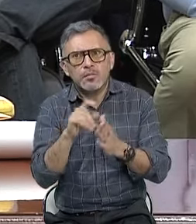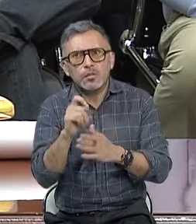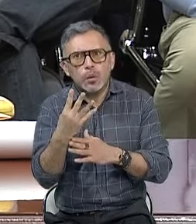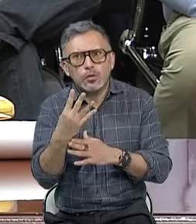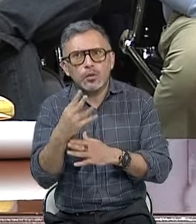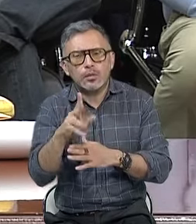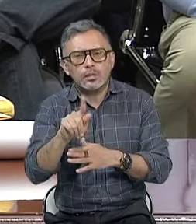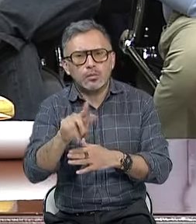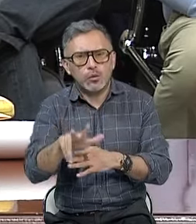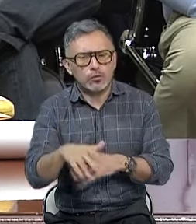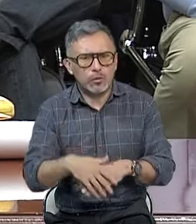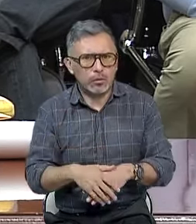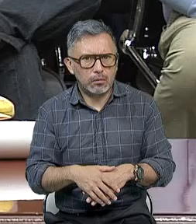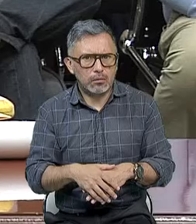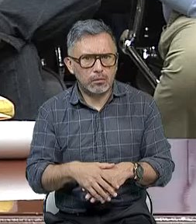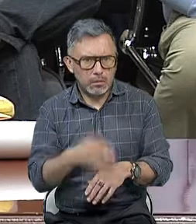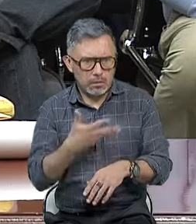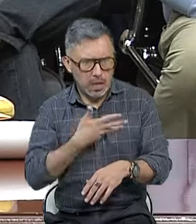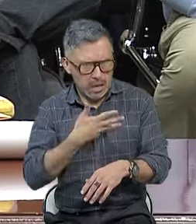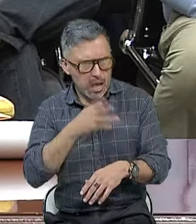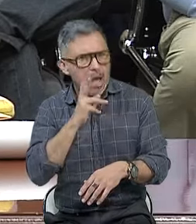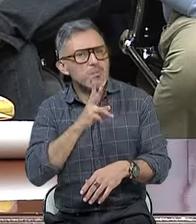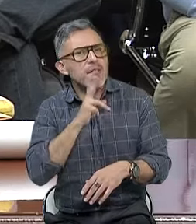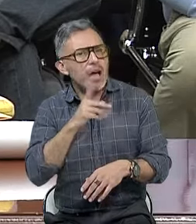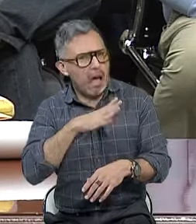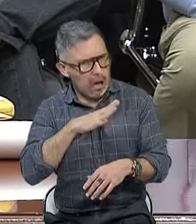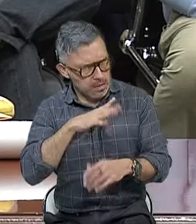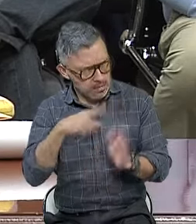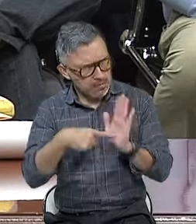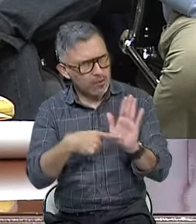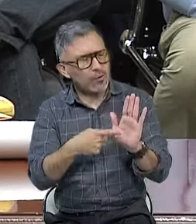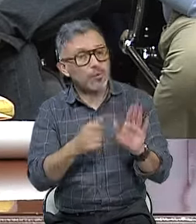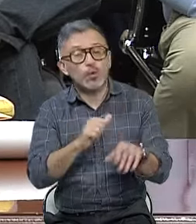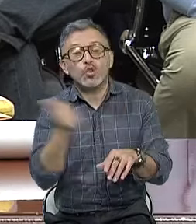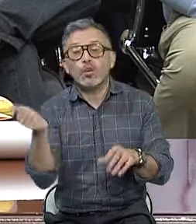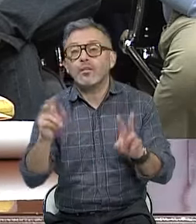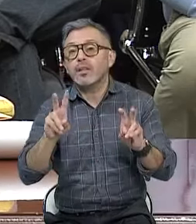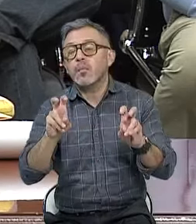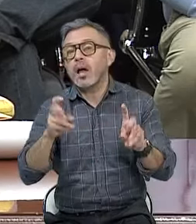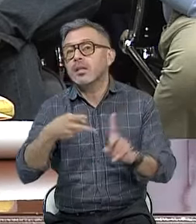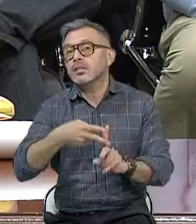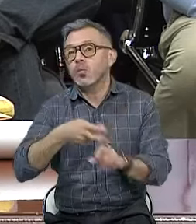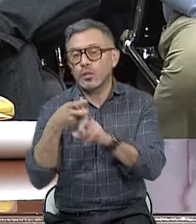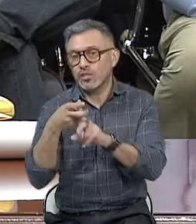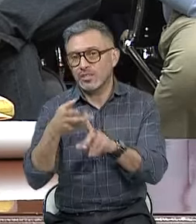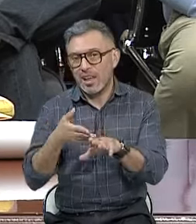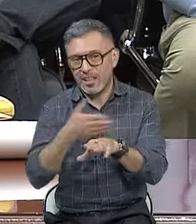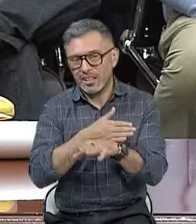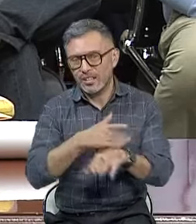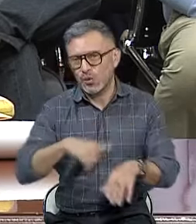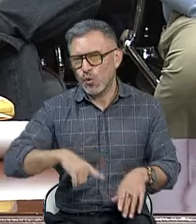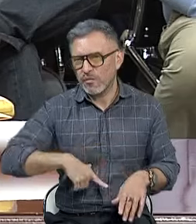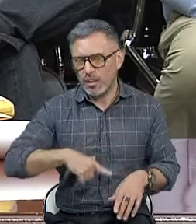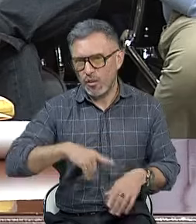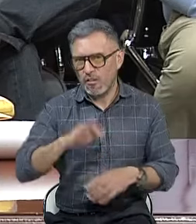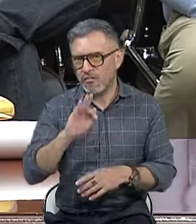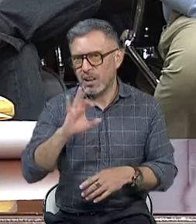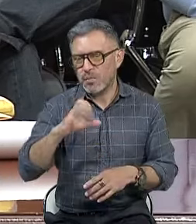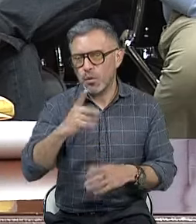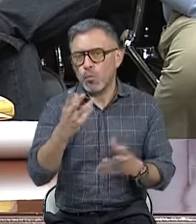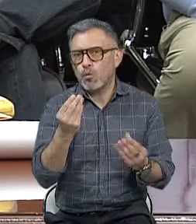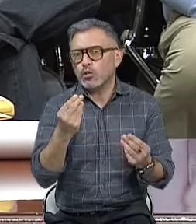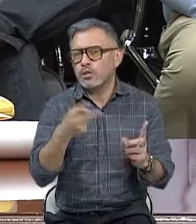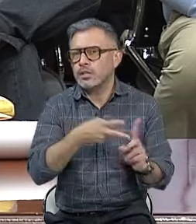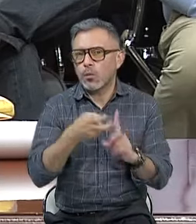78 Claro que hay un resultado secuestros que era el gran tema del gobierno usurpador de Calderón se